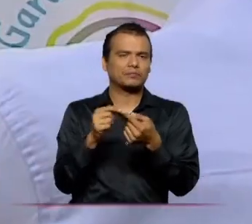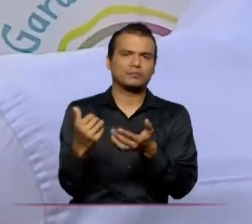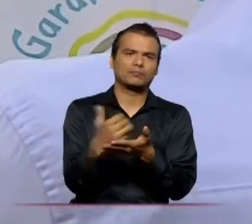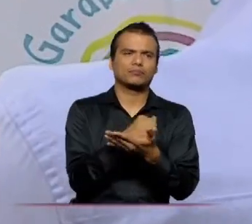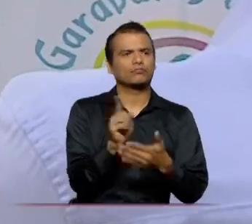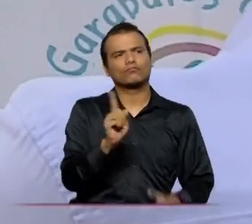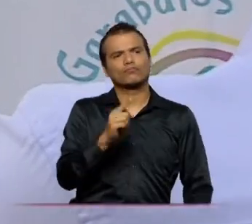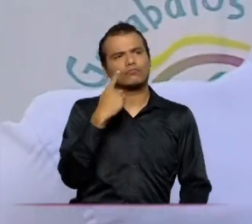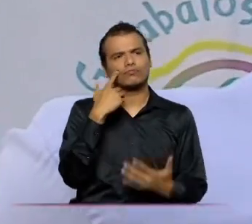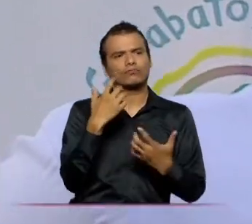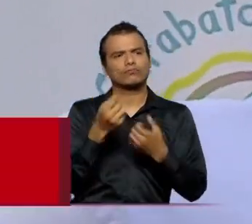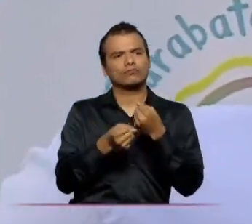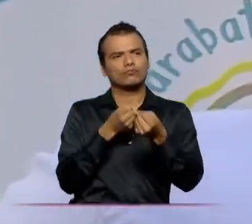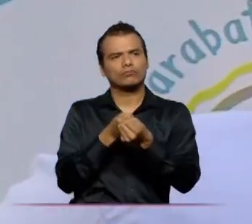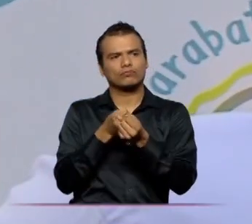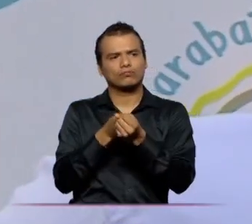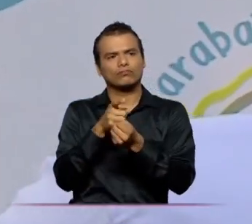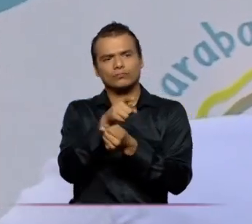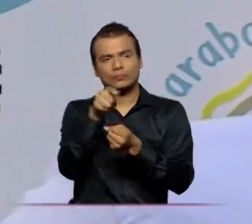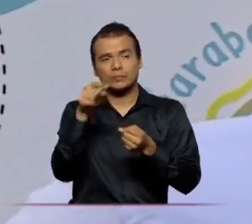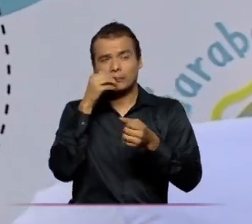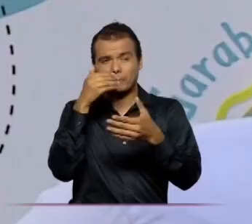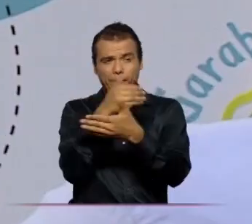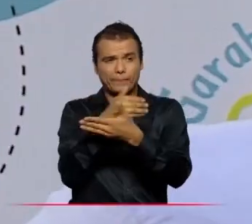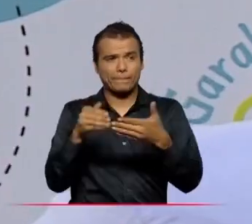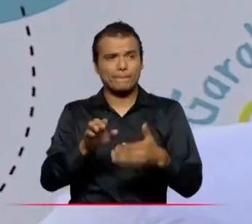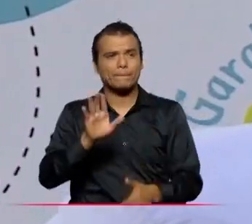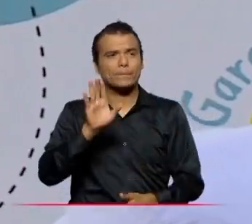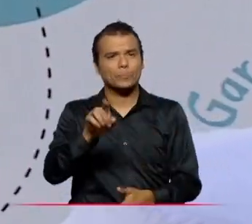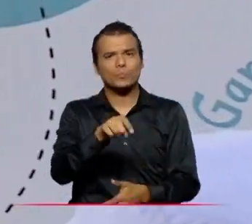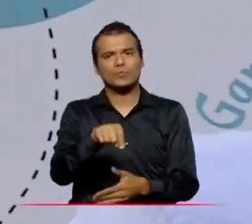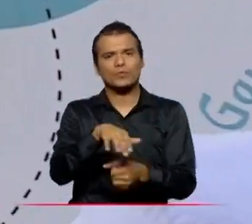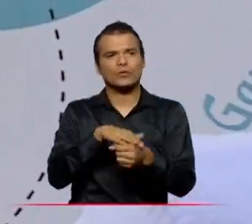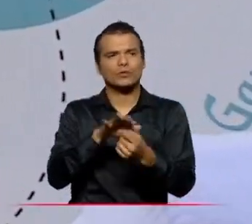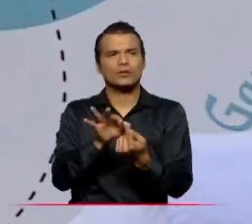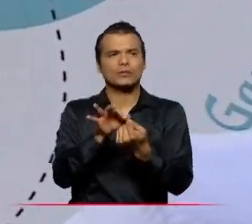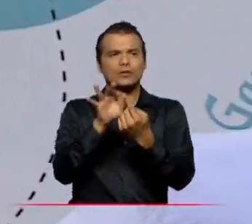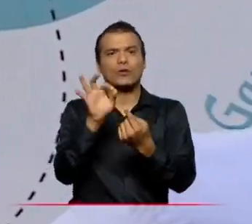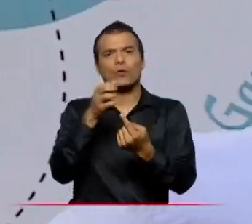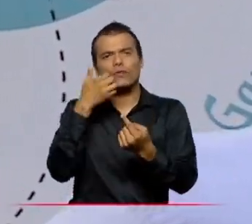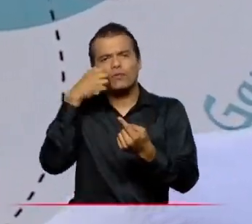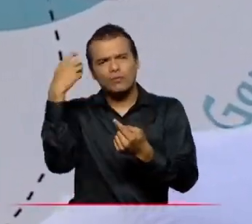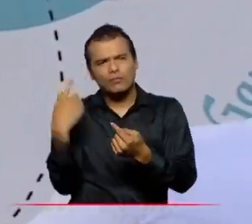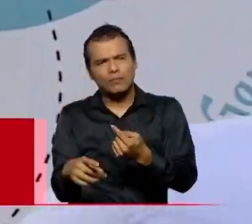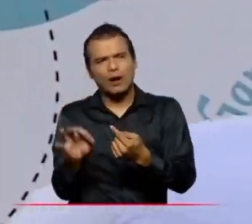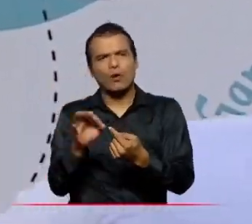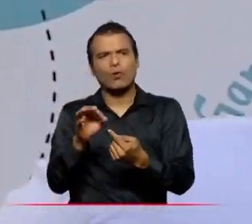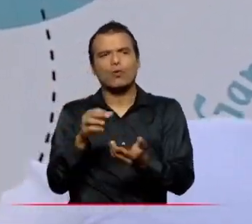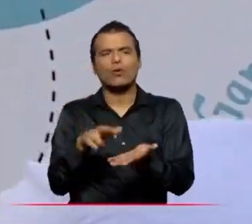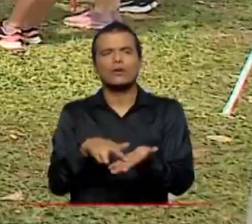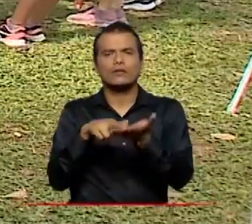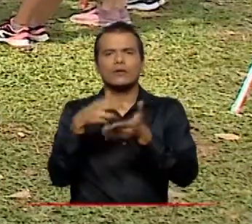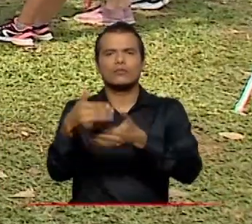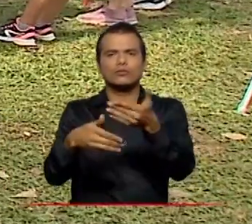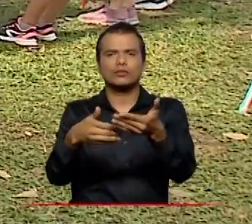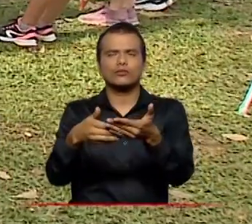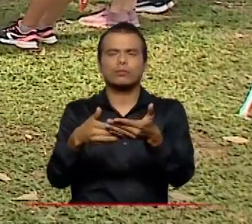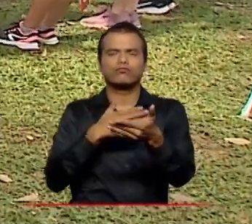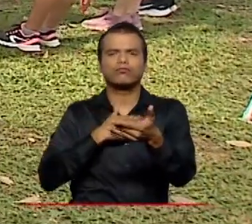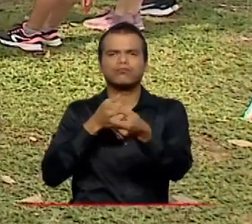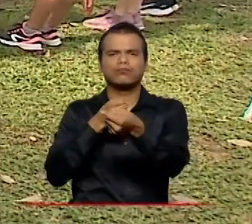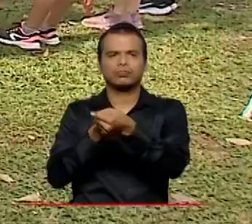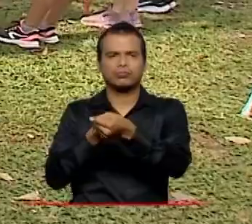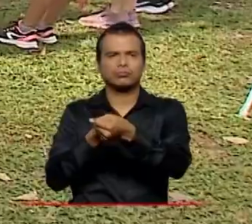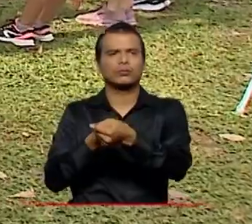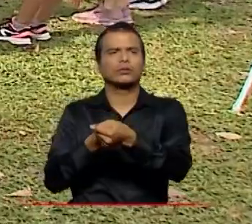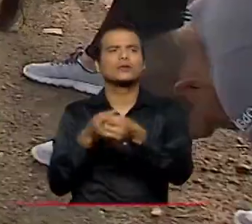es impactar y apoyar la vida de niños en condición de vulnerabilidad que estén en un proceso de enfermedad o en proceso de rehabilitación por alguna enfermedad crónica. Y